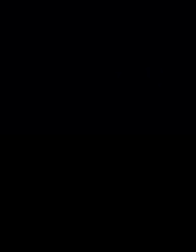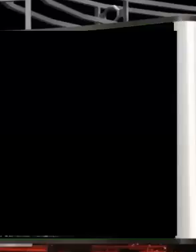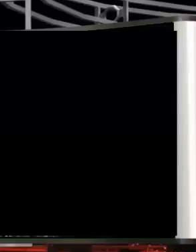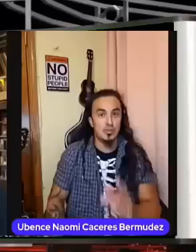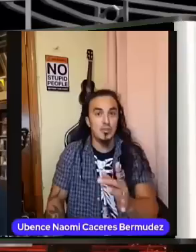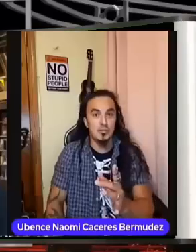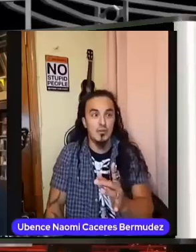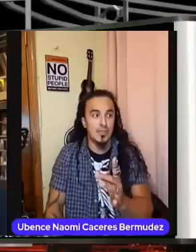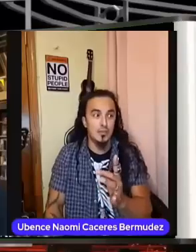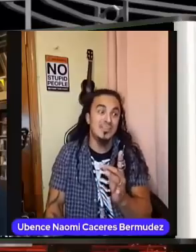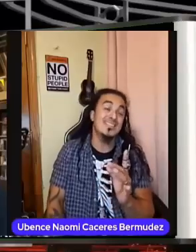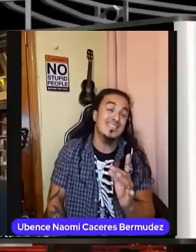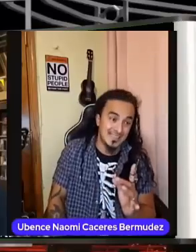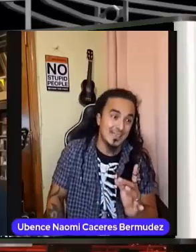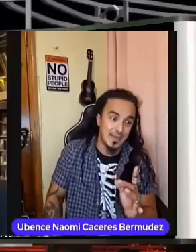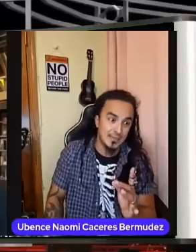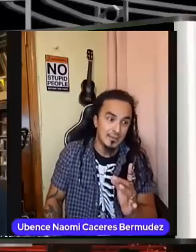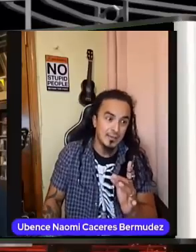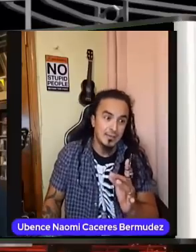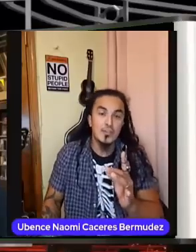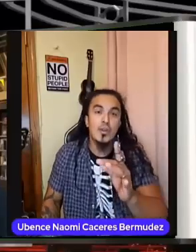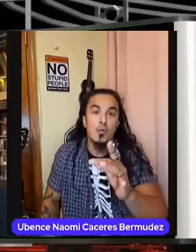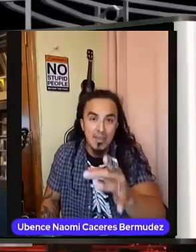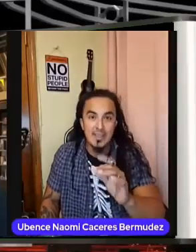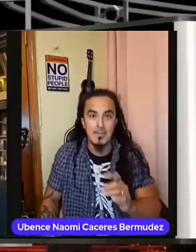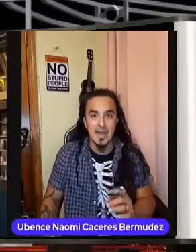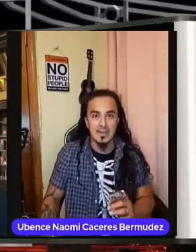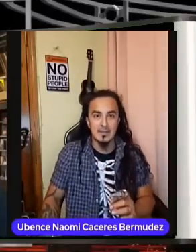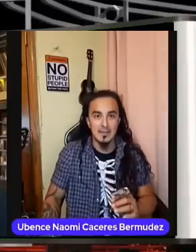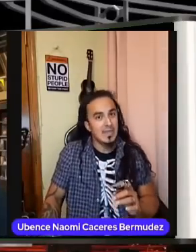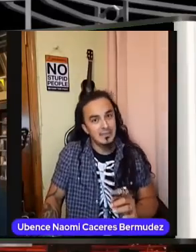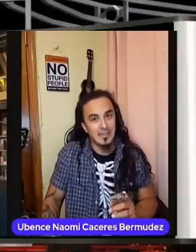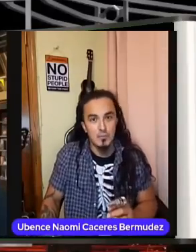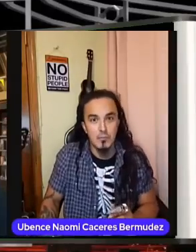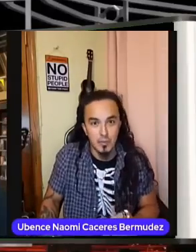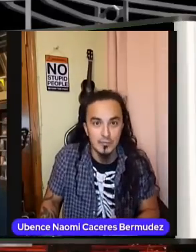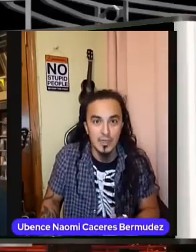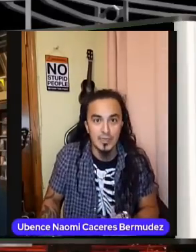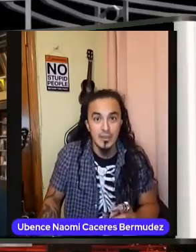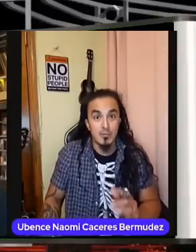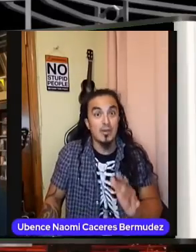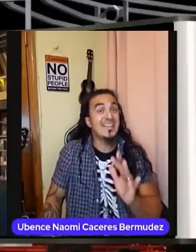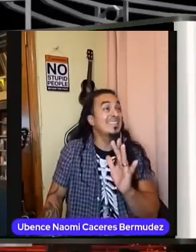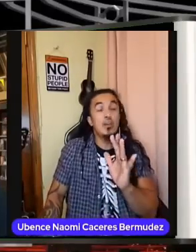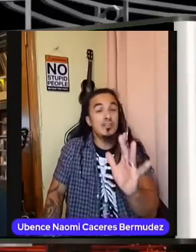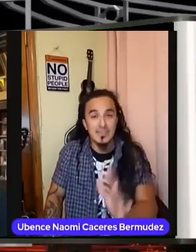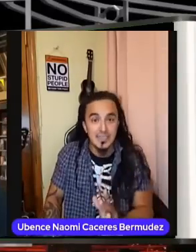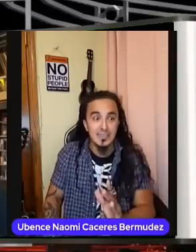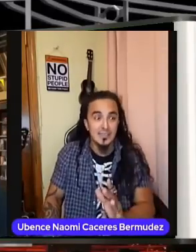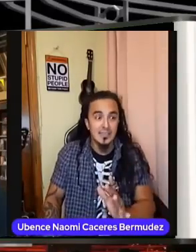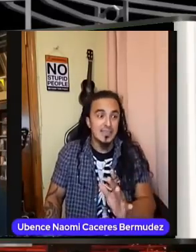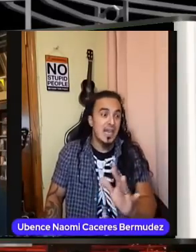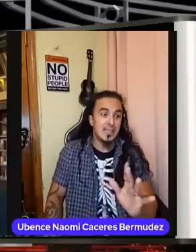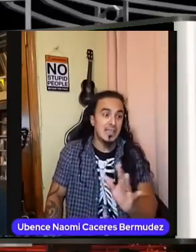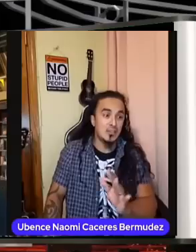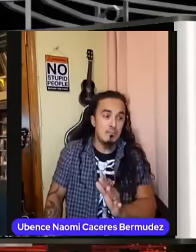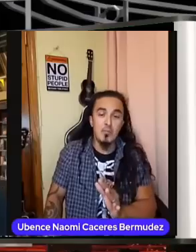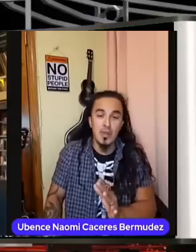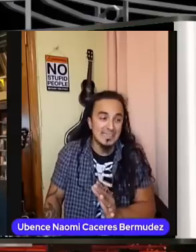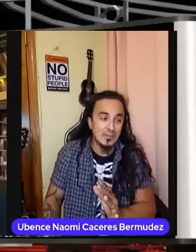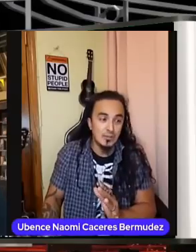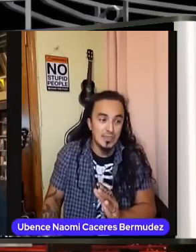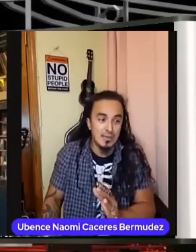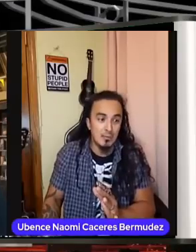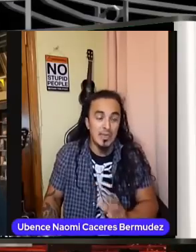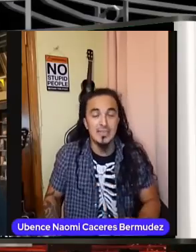triste. Y en otras tonterías, este maje que no me acuerdo el nombre ha escrito un libro hablando de los seguidores de